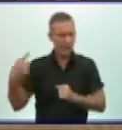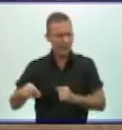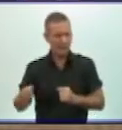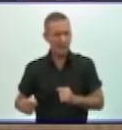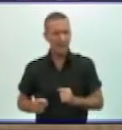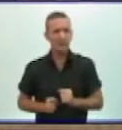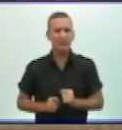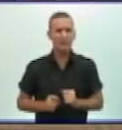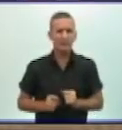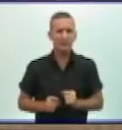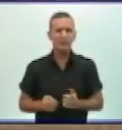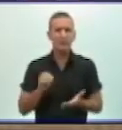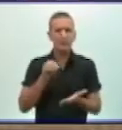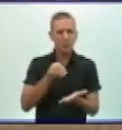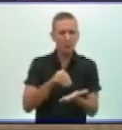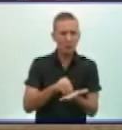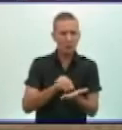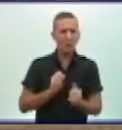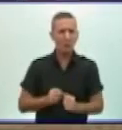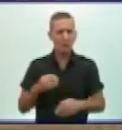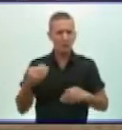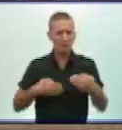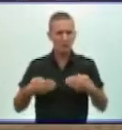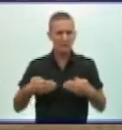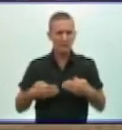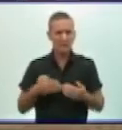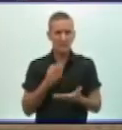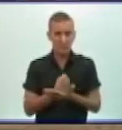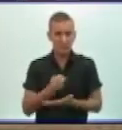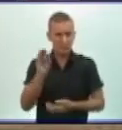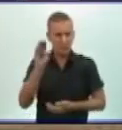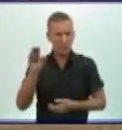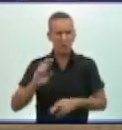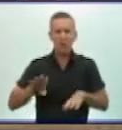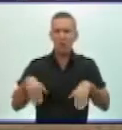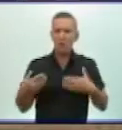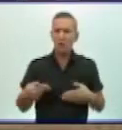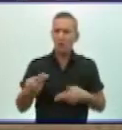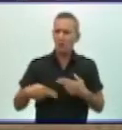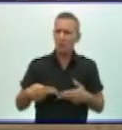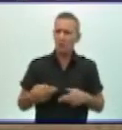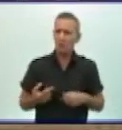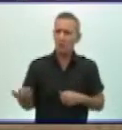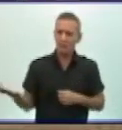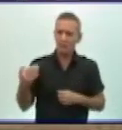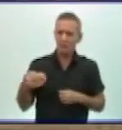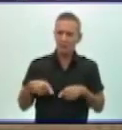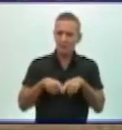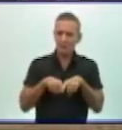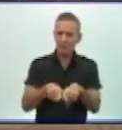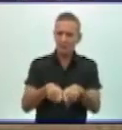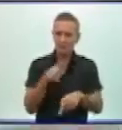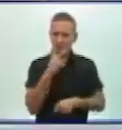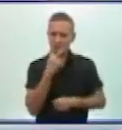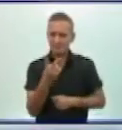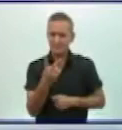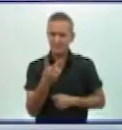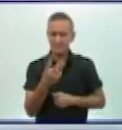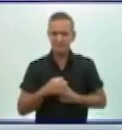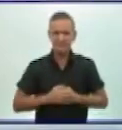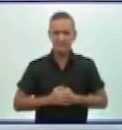ellos expongan su participación desde el ámbito escolar. ¿Qué, cómo lo hicieron? Acompáñenme y vamos a verlo.